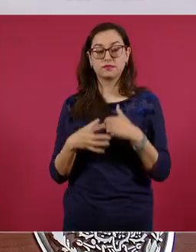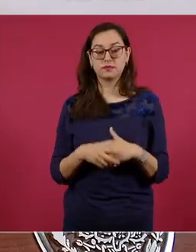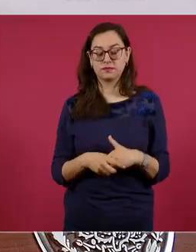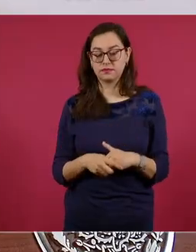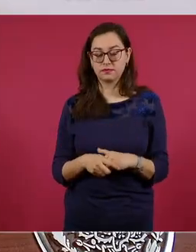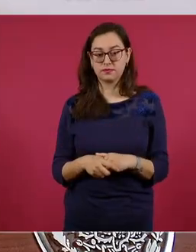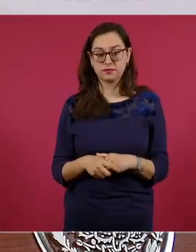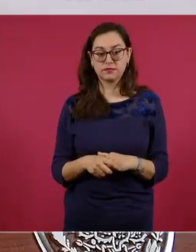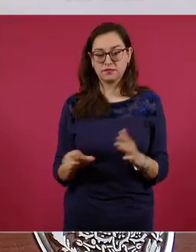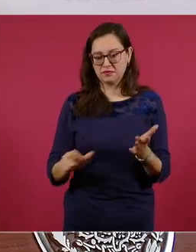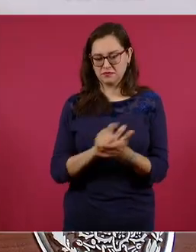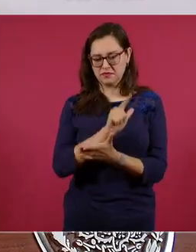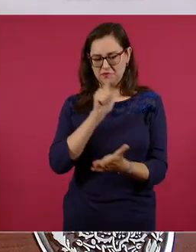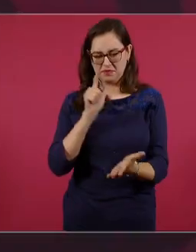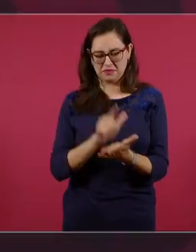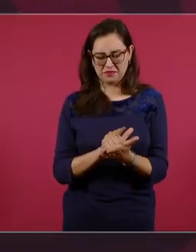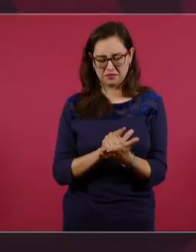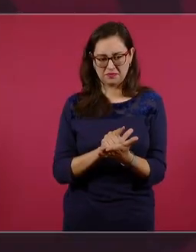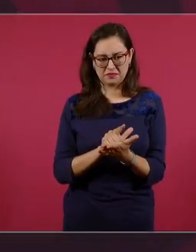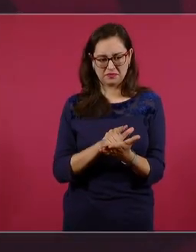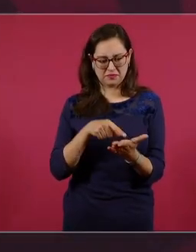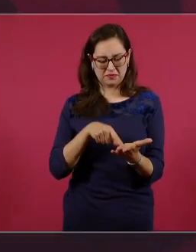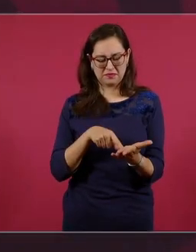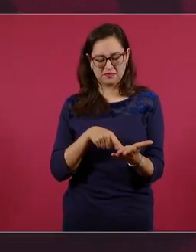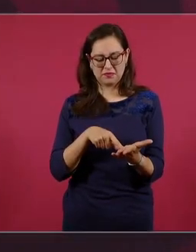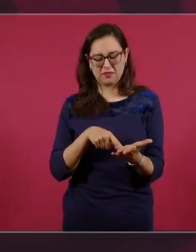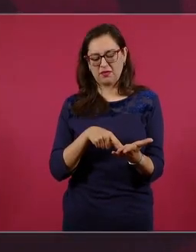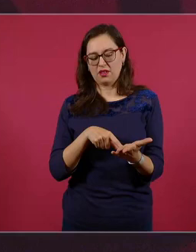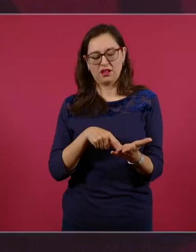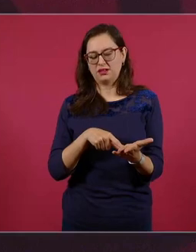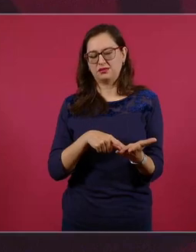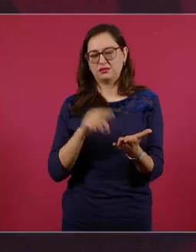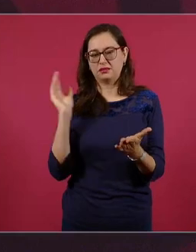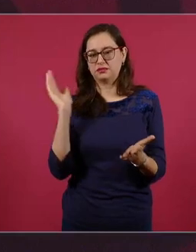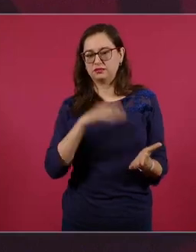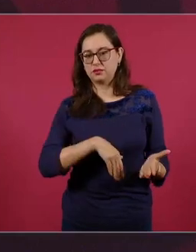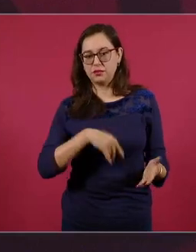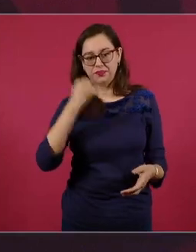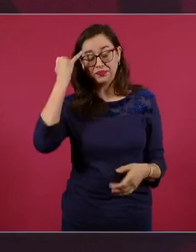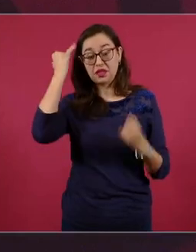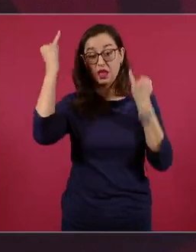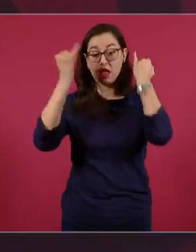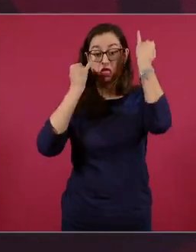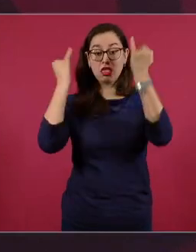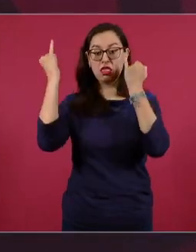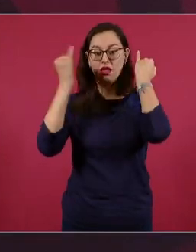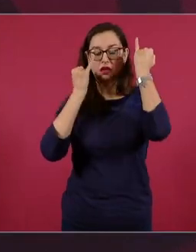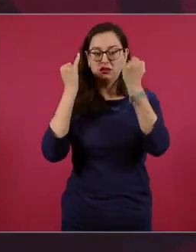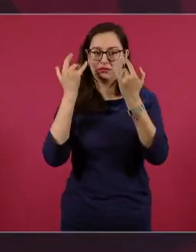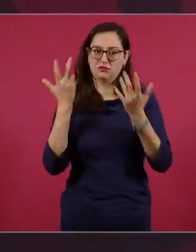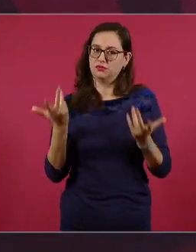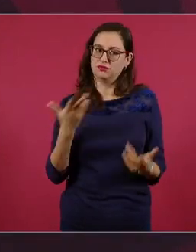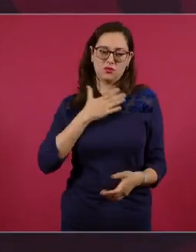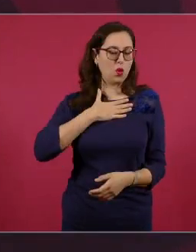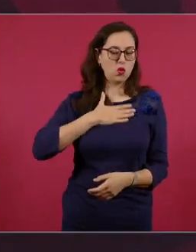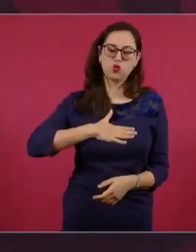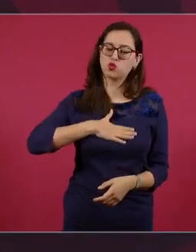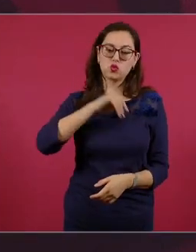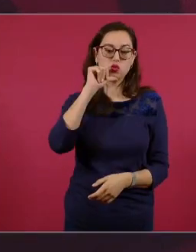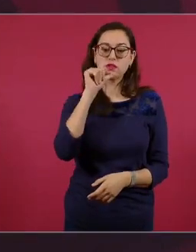retorcer la ley y para no hacer justicia.